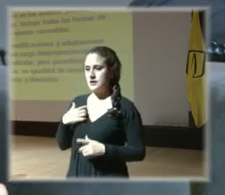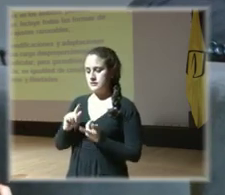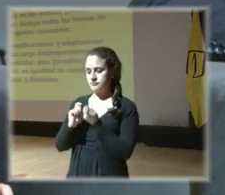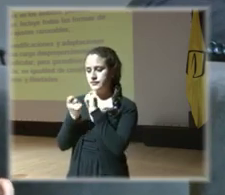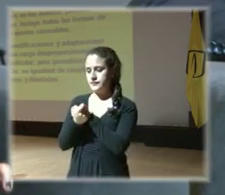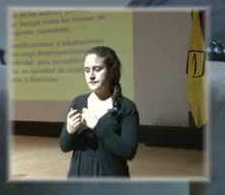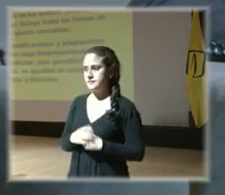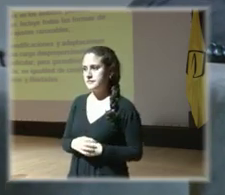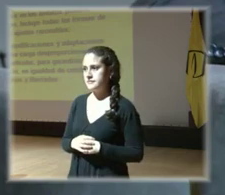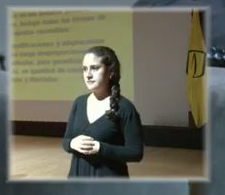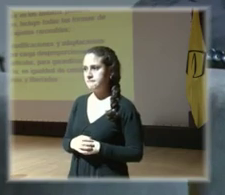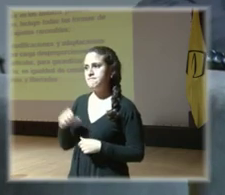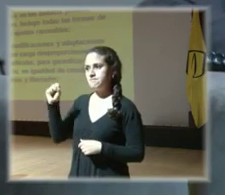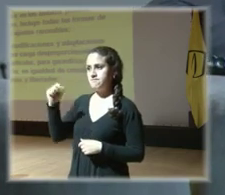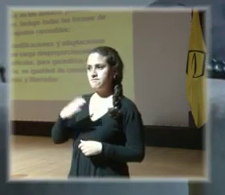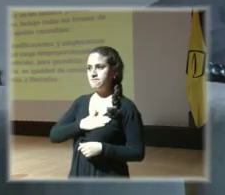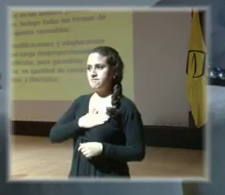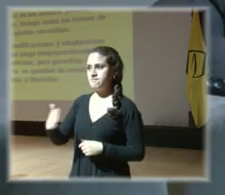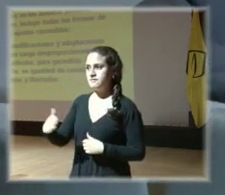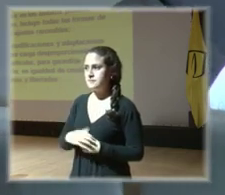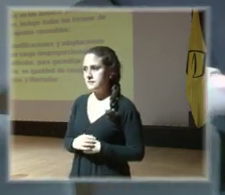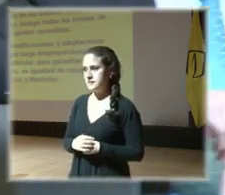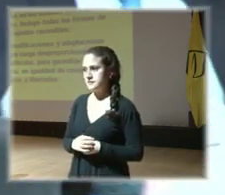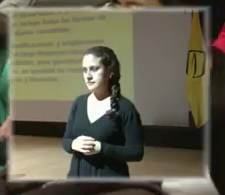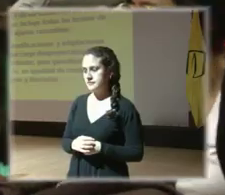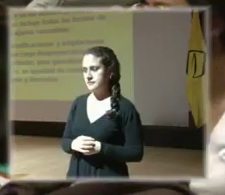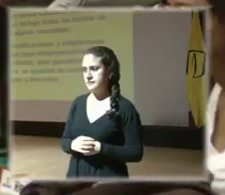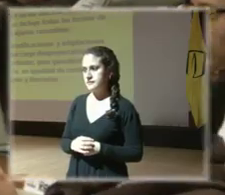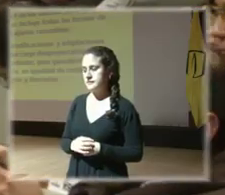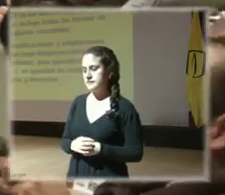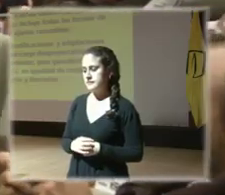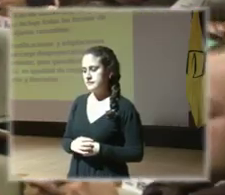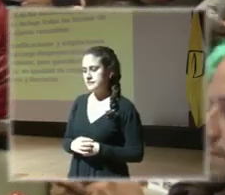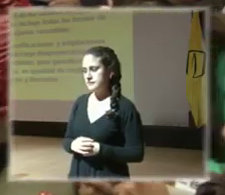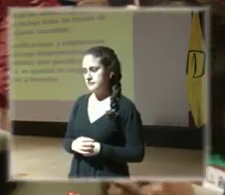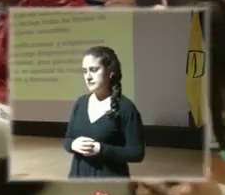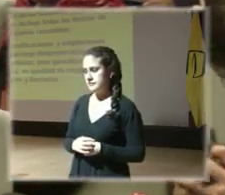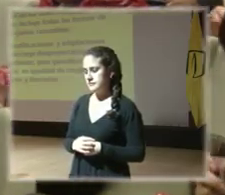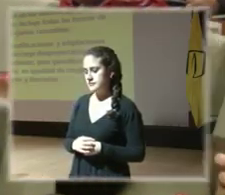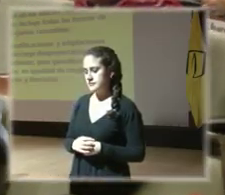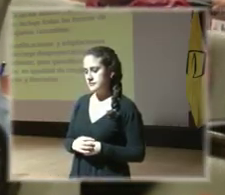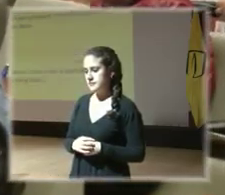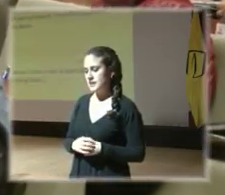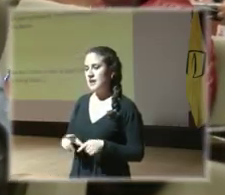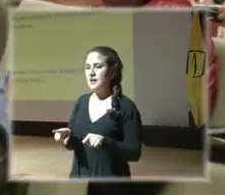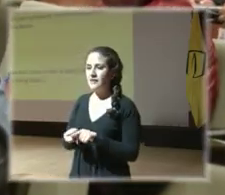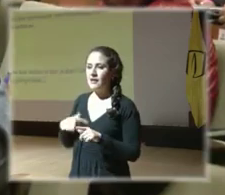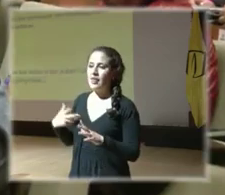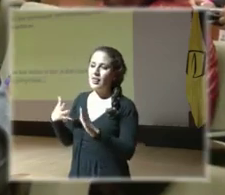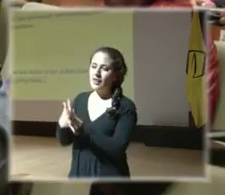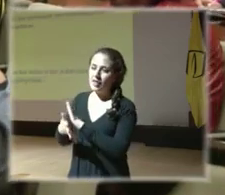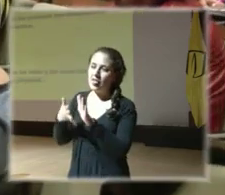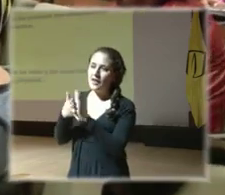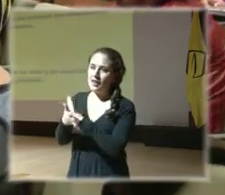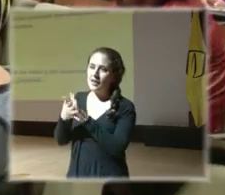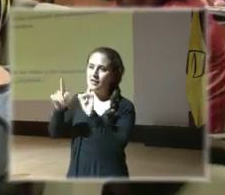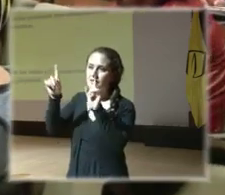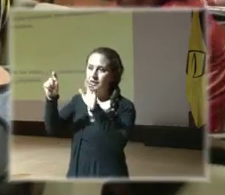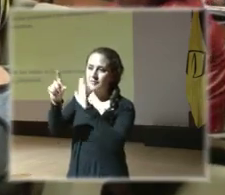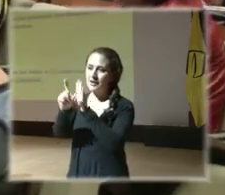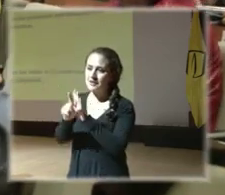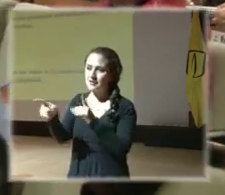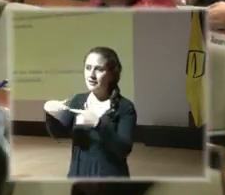Quizá para no agobiarlos con leyes